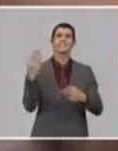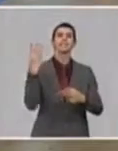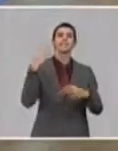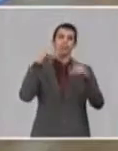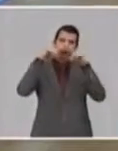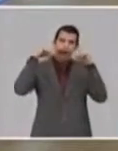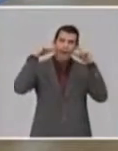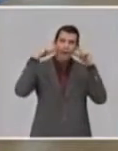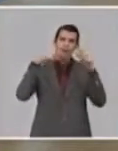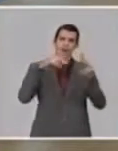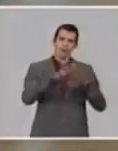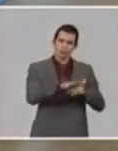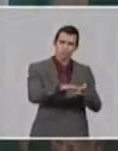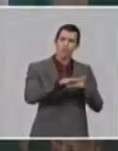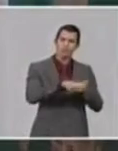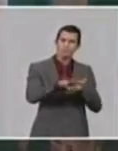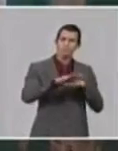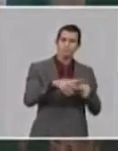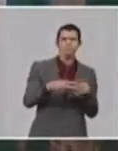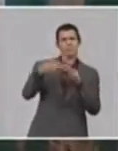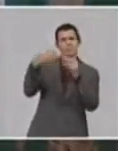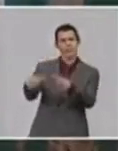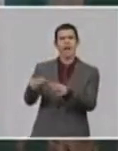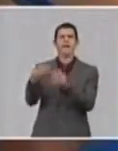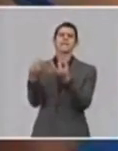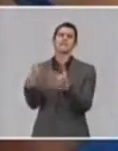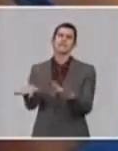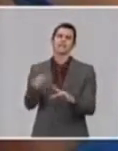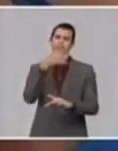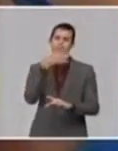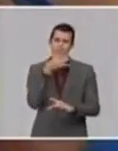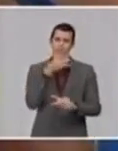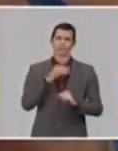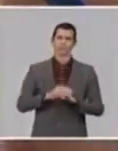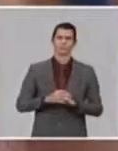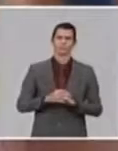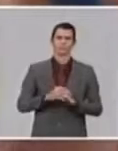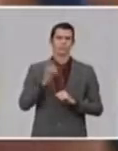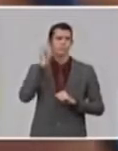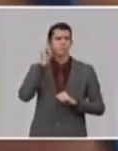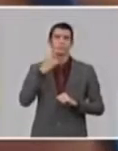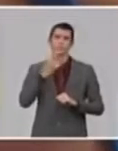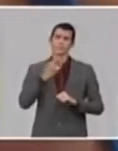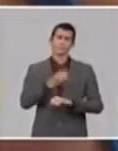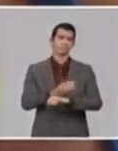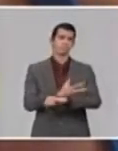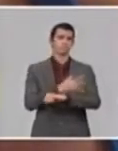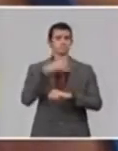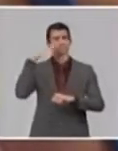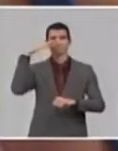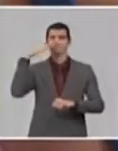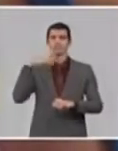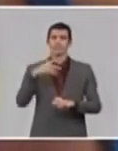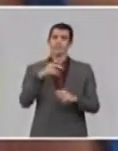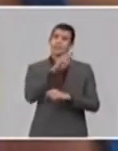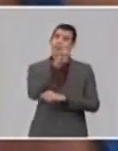Leopoldina. Siempre que me necesiten, yo estoy aquí, porque la revolución lo necesita.